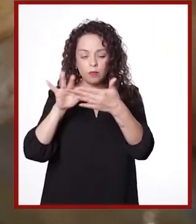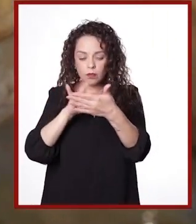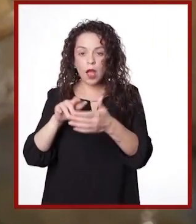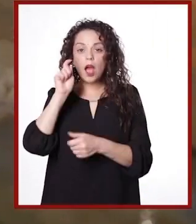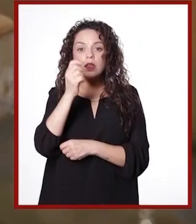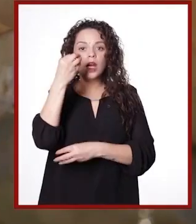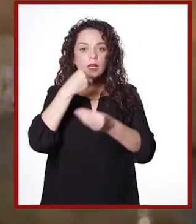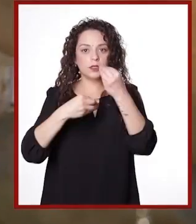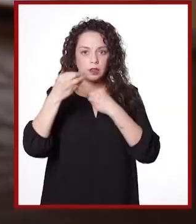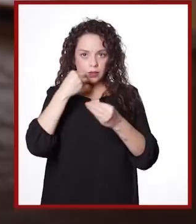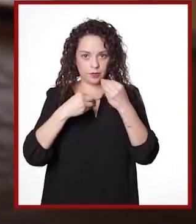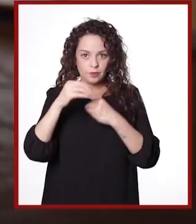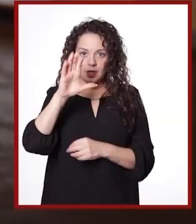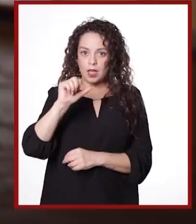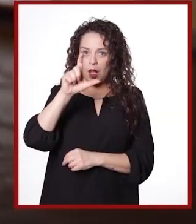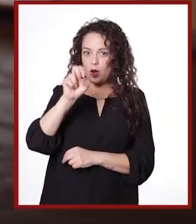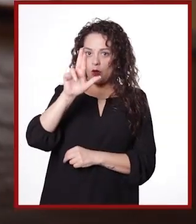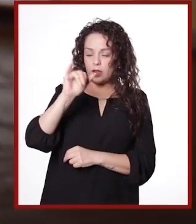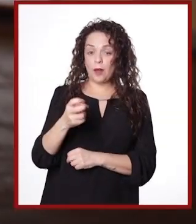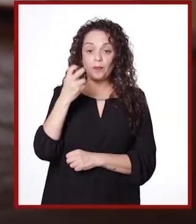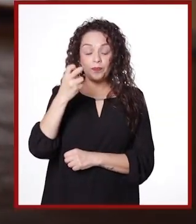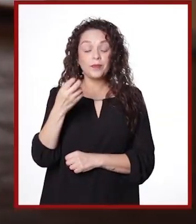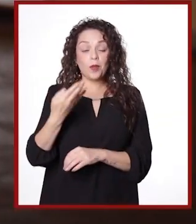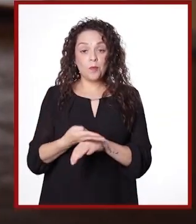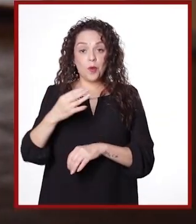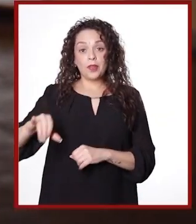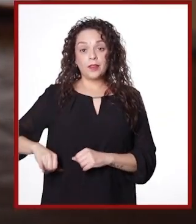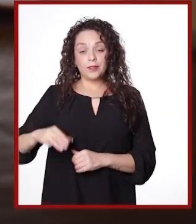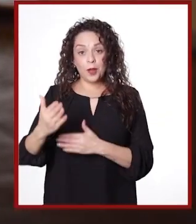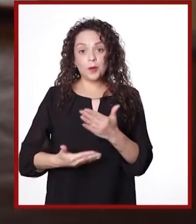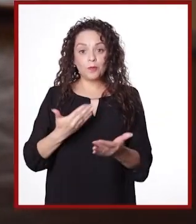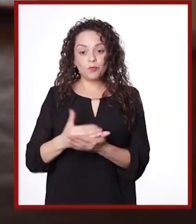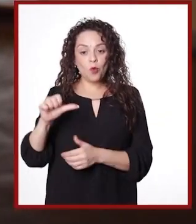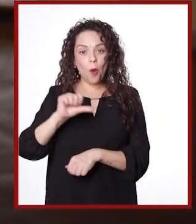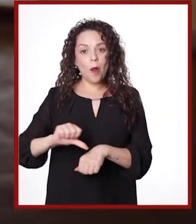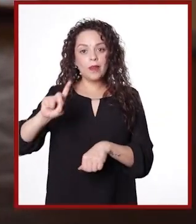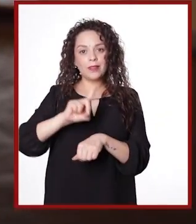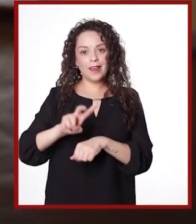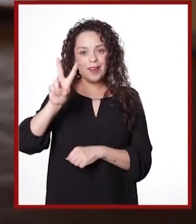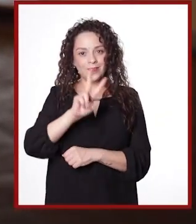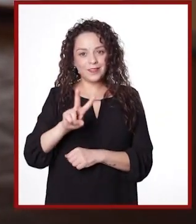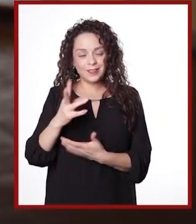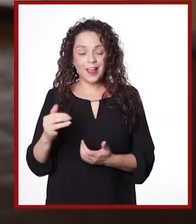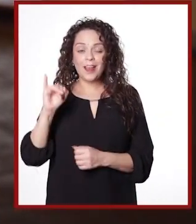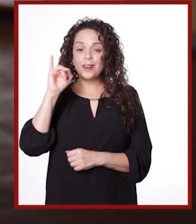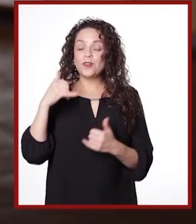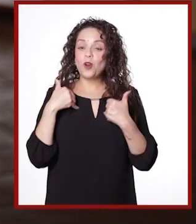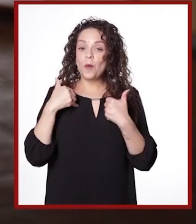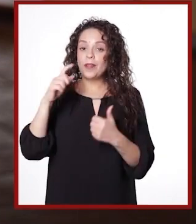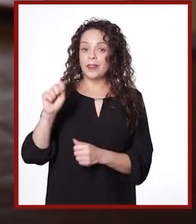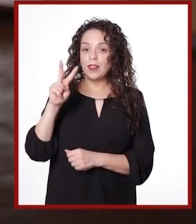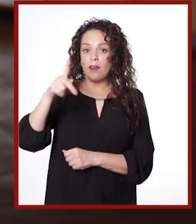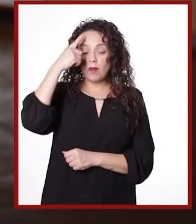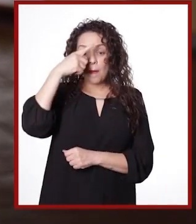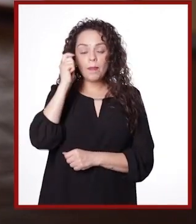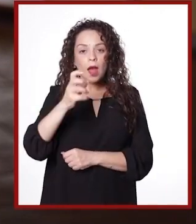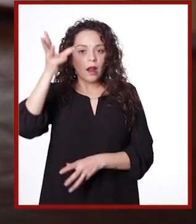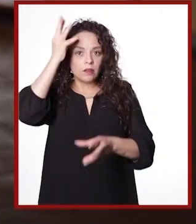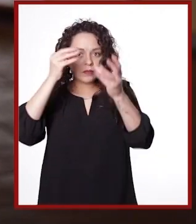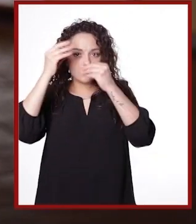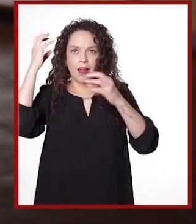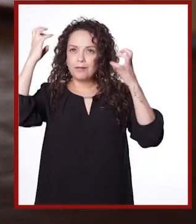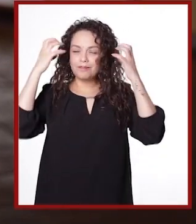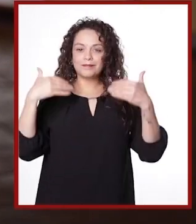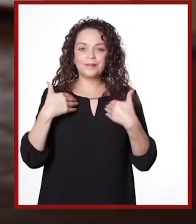nuestro consumo calórico. Esta es la interesante propuesta de este viernes en Jóvenes en TV, un espacio de reflexión y construcción